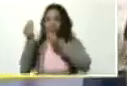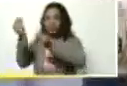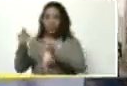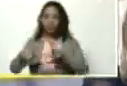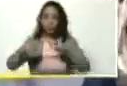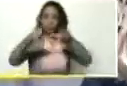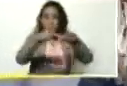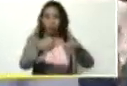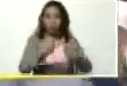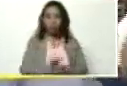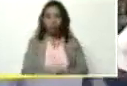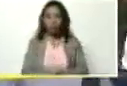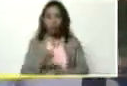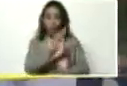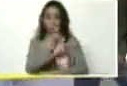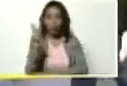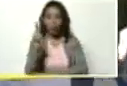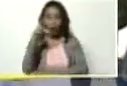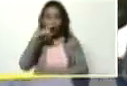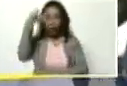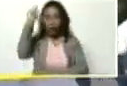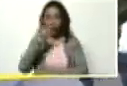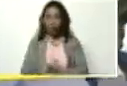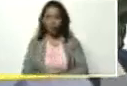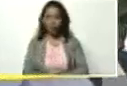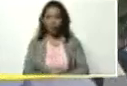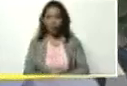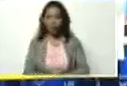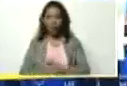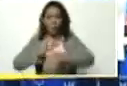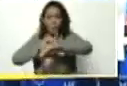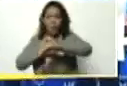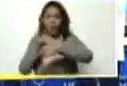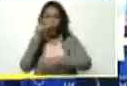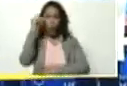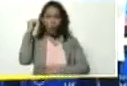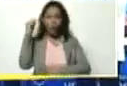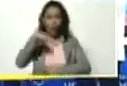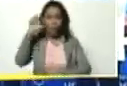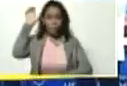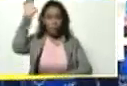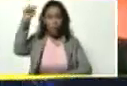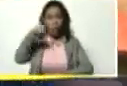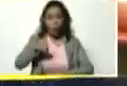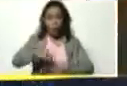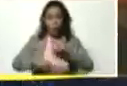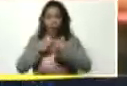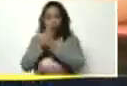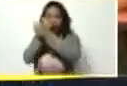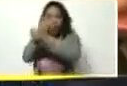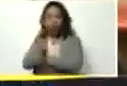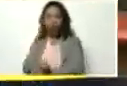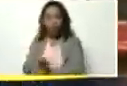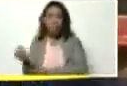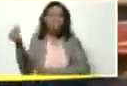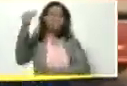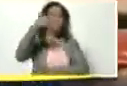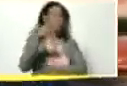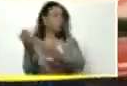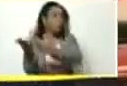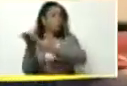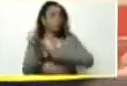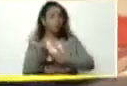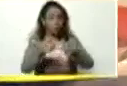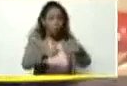por parte del presidente de la República, Nicolás Maduro Moros, a los médicos y médicas de la patria que el día de hoy se están graduando. Además, reciben